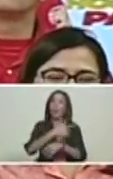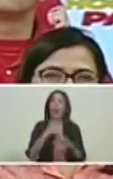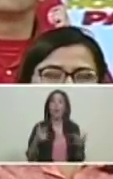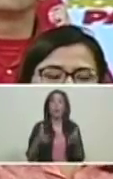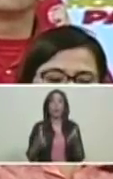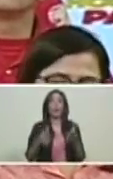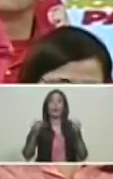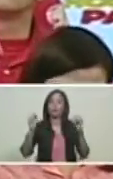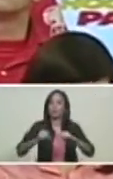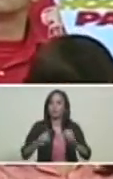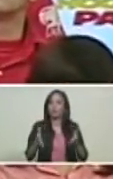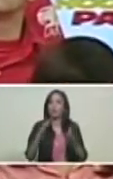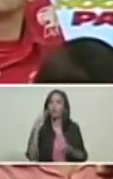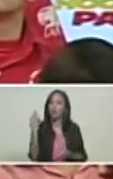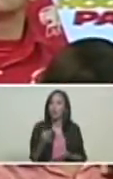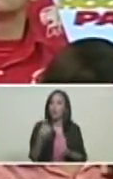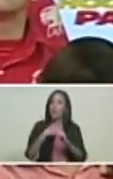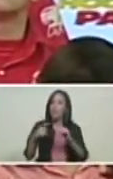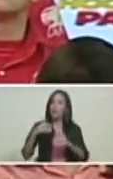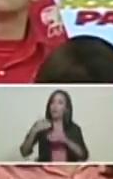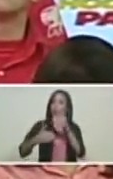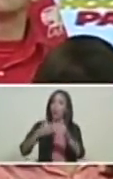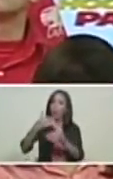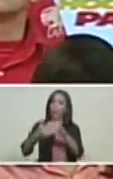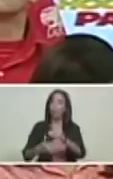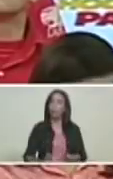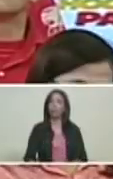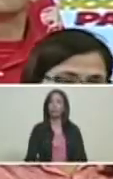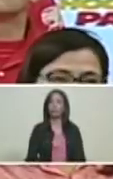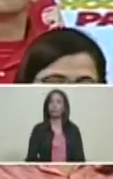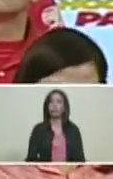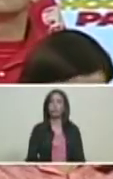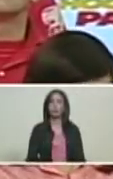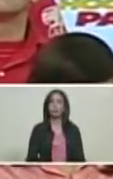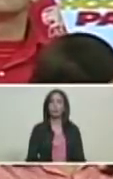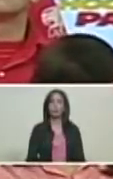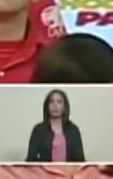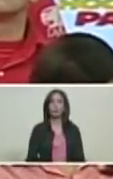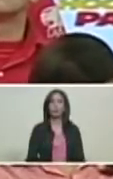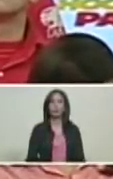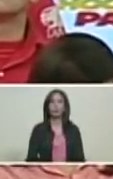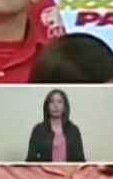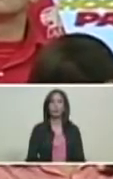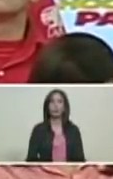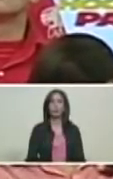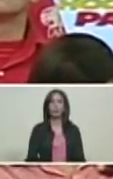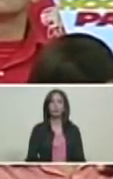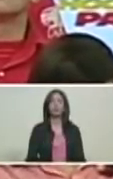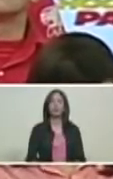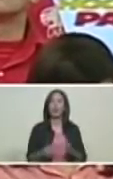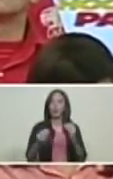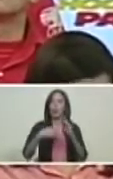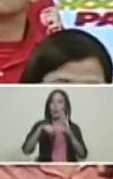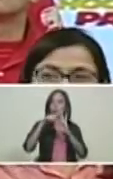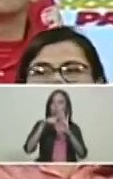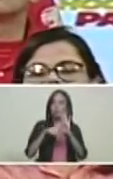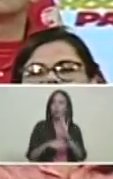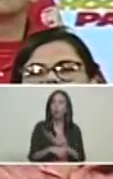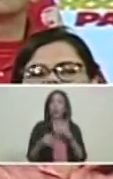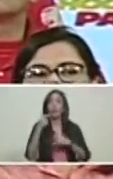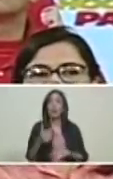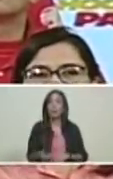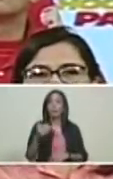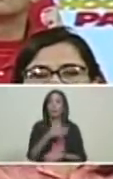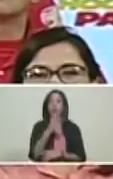verdad, pero en este marco, presidente, del programa de recuperación, una de las líneas estratégicas